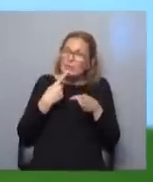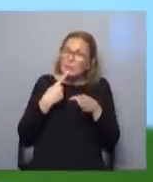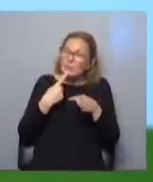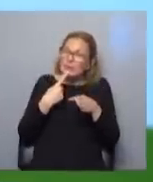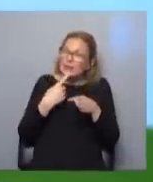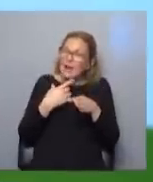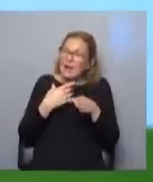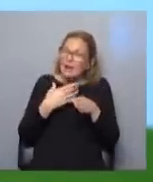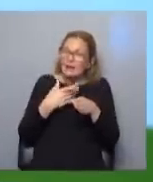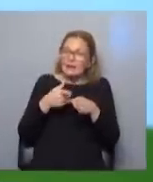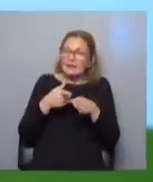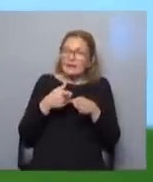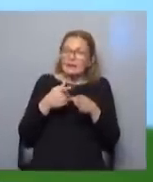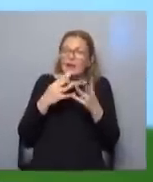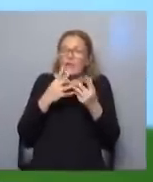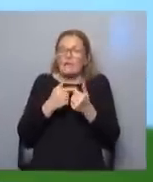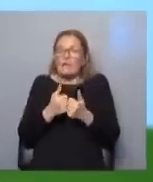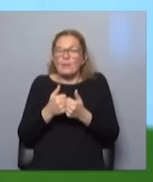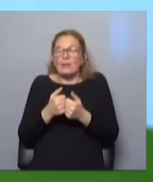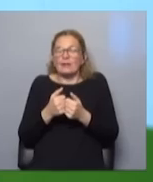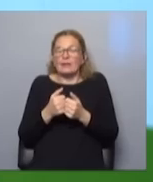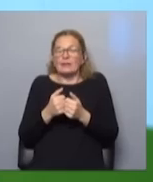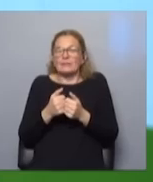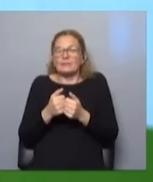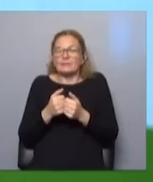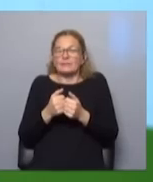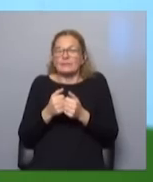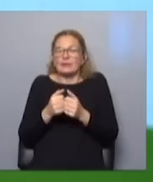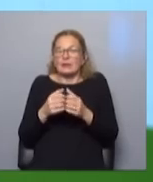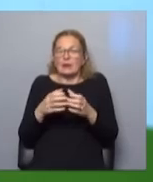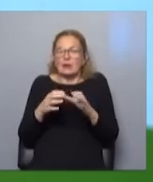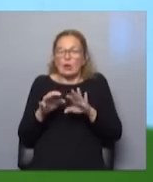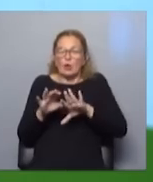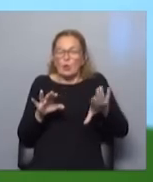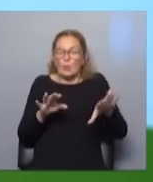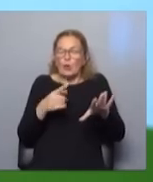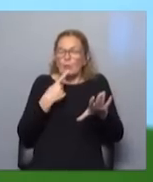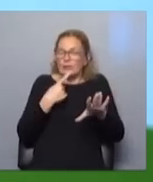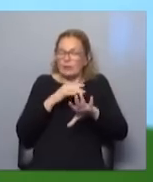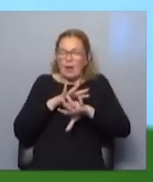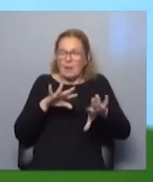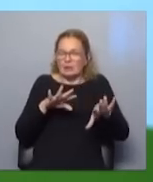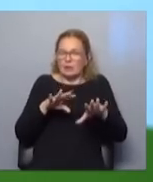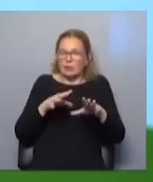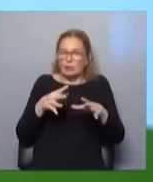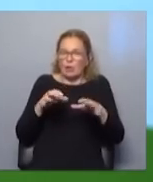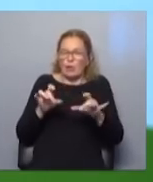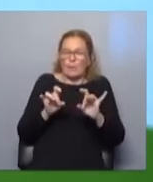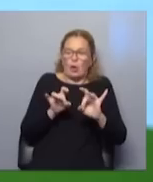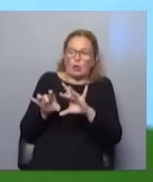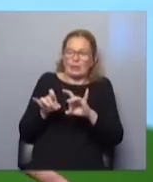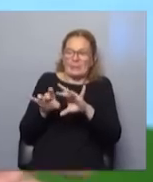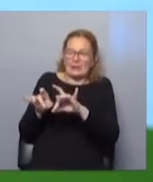nacional de manera tal que quede en el espacio de la política y la discusión política que no se contamine